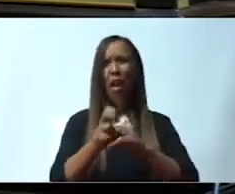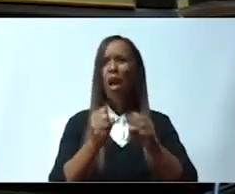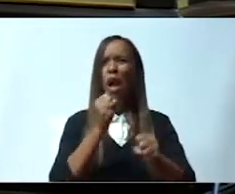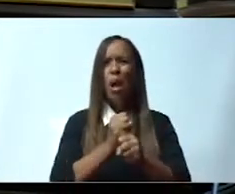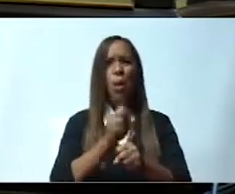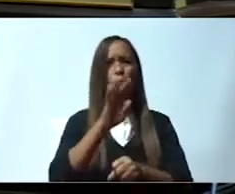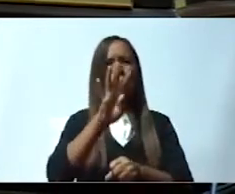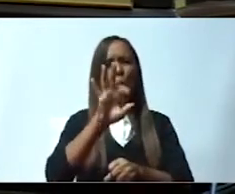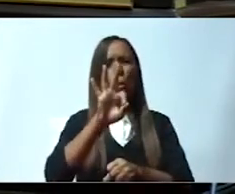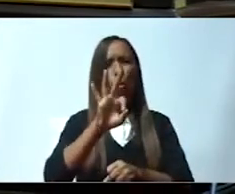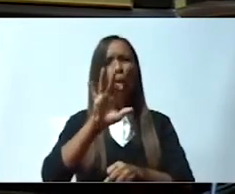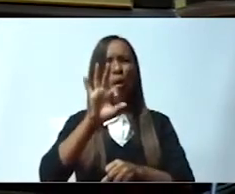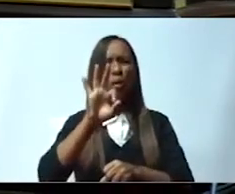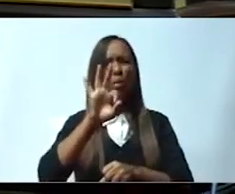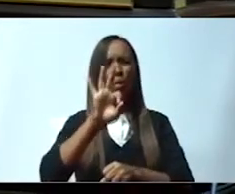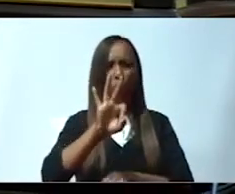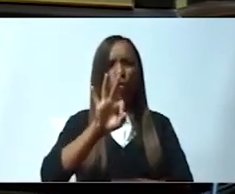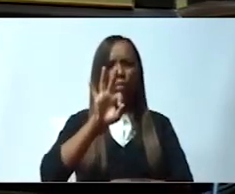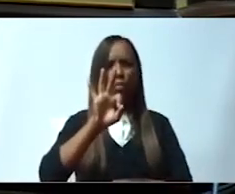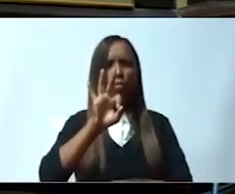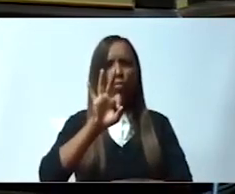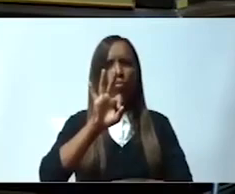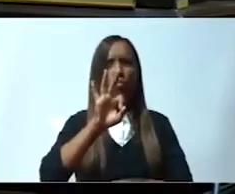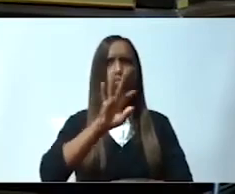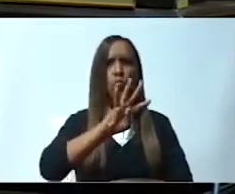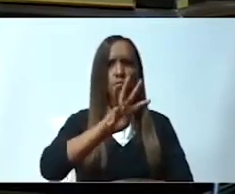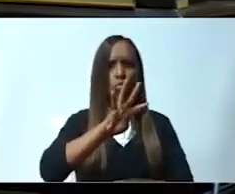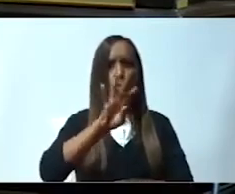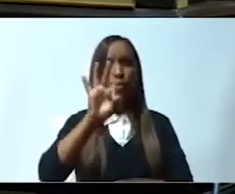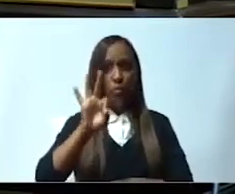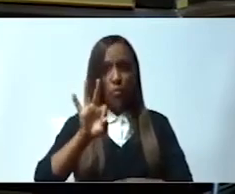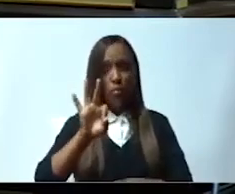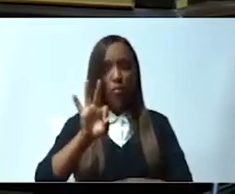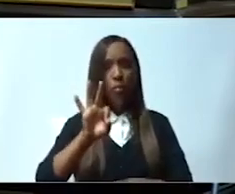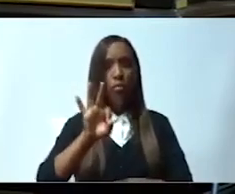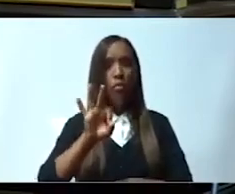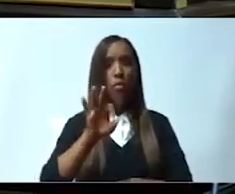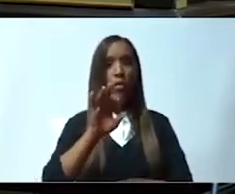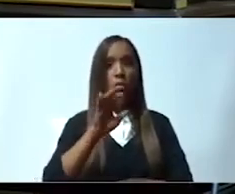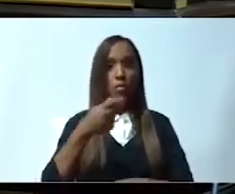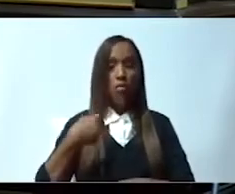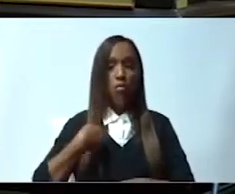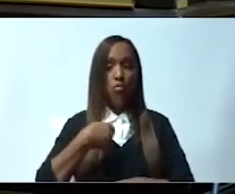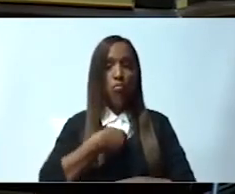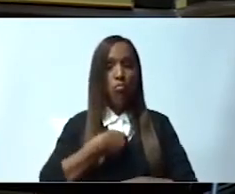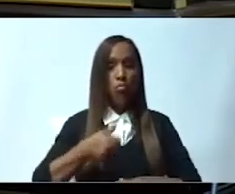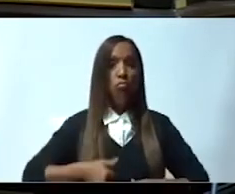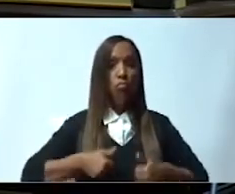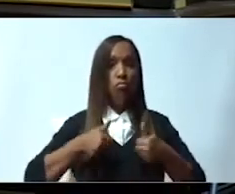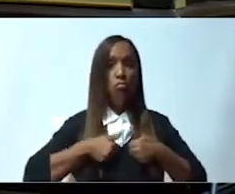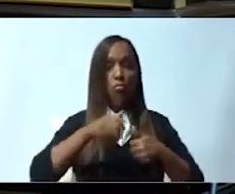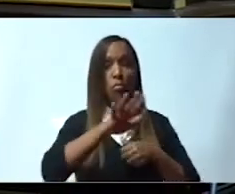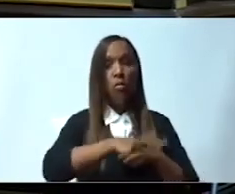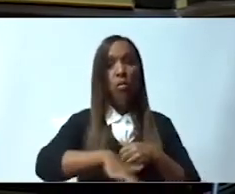siendo un pulmón verde en la parte norte del Distrito Nacional, que junto al Jardín Botánico,